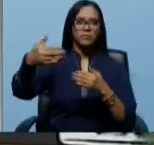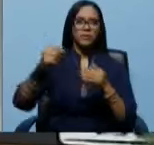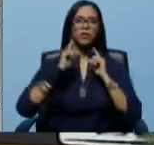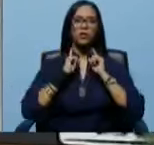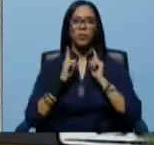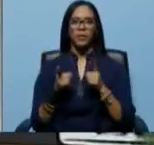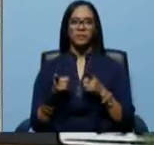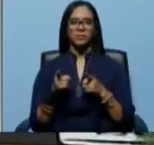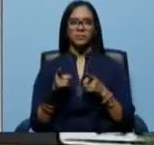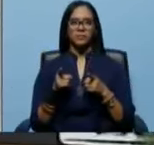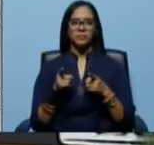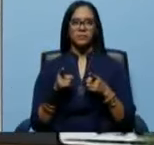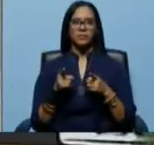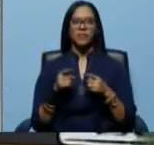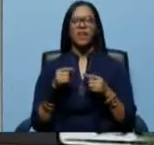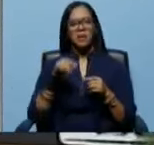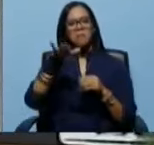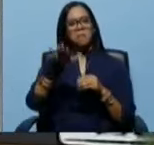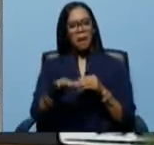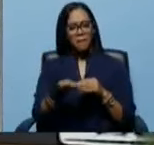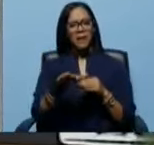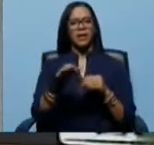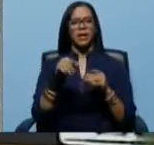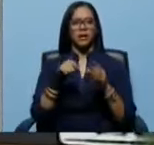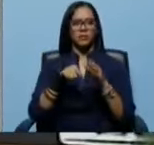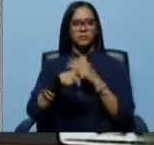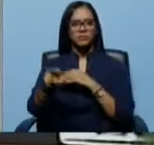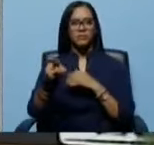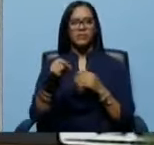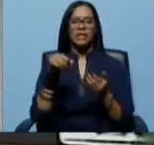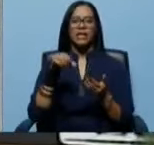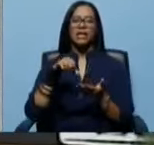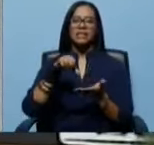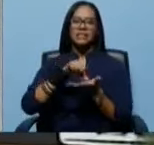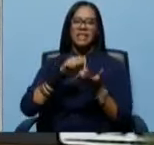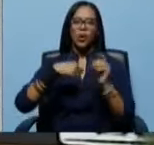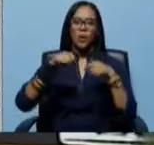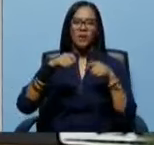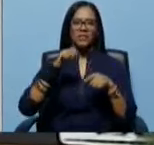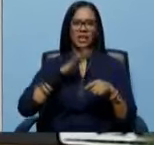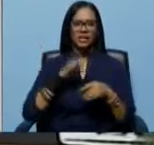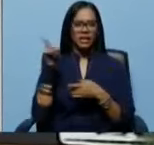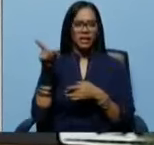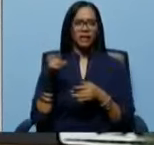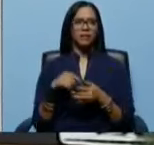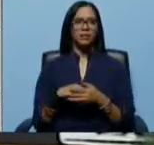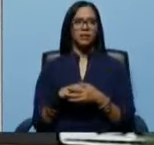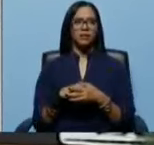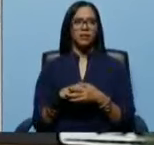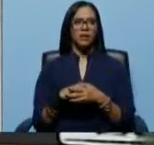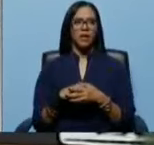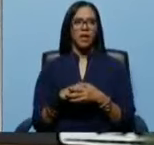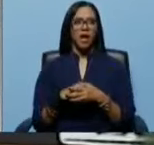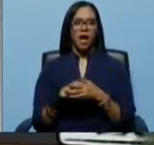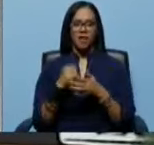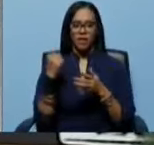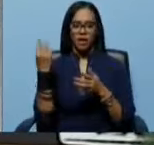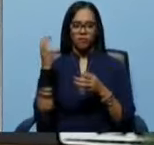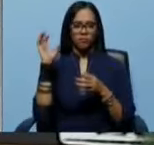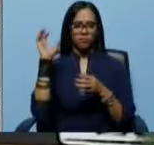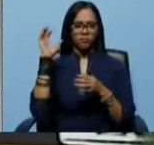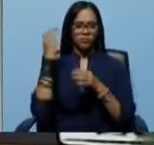autopista. Entonces me paré por allá cerca de del centro comercial ese que está ahí. Porque estaba una patrulla de la